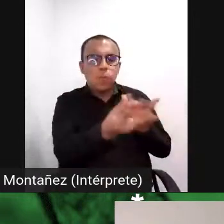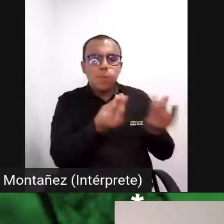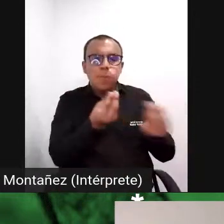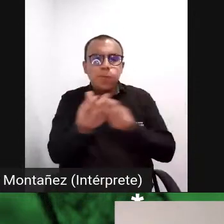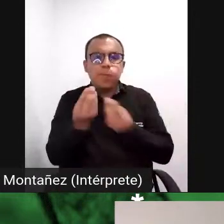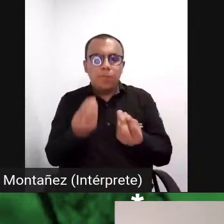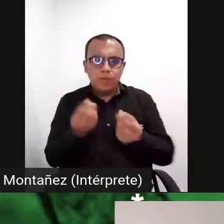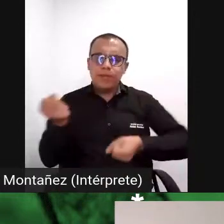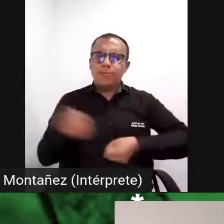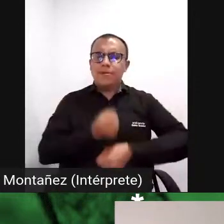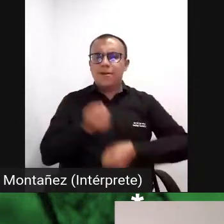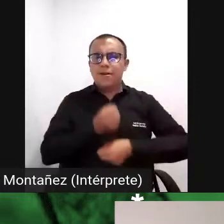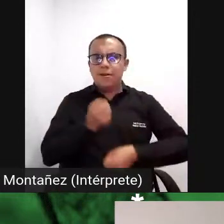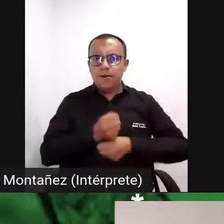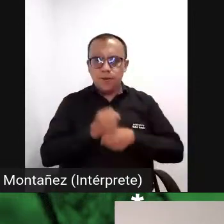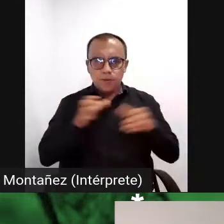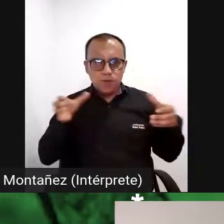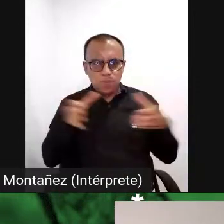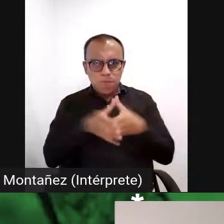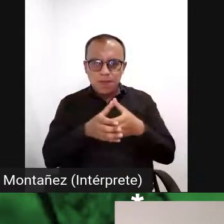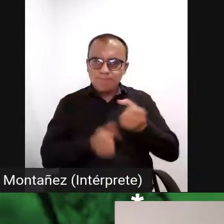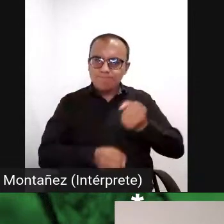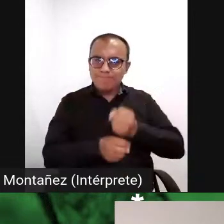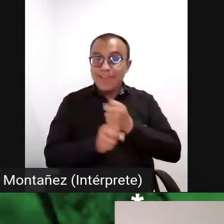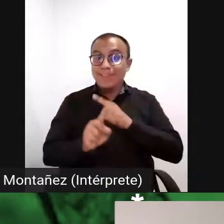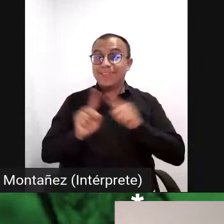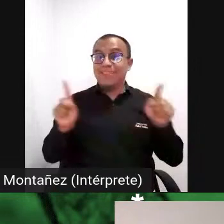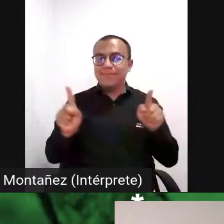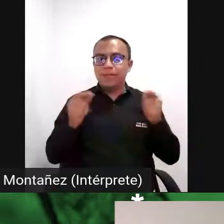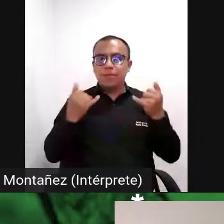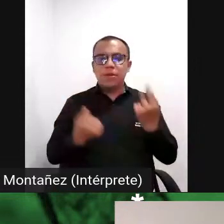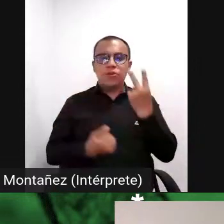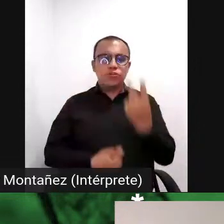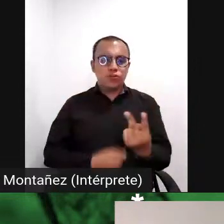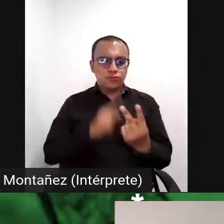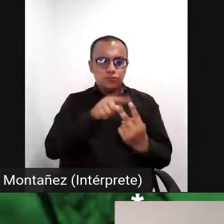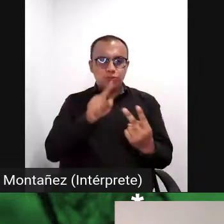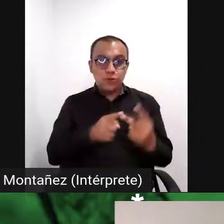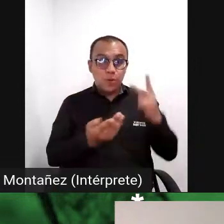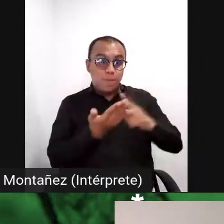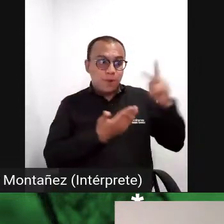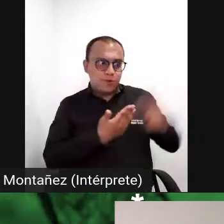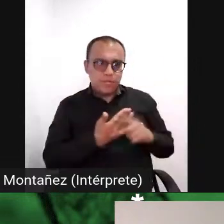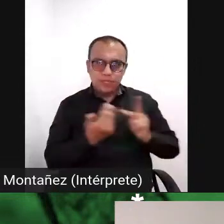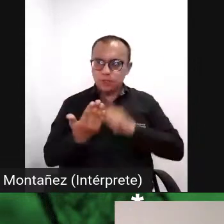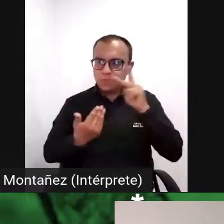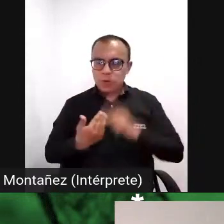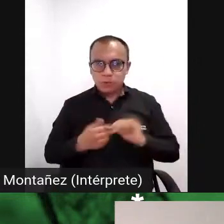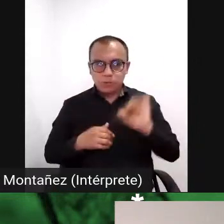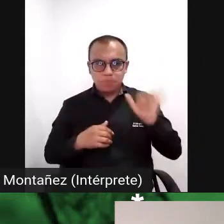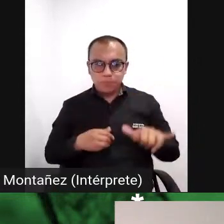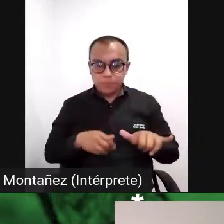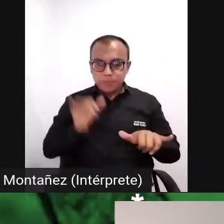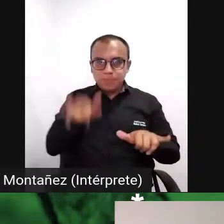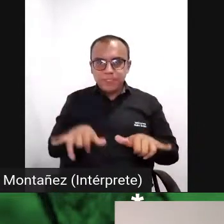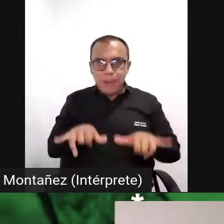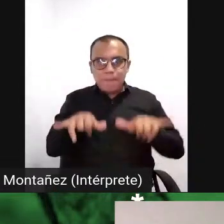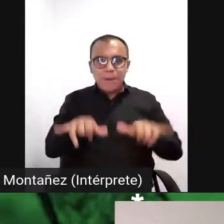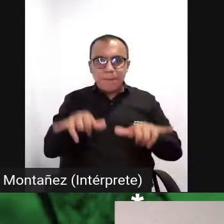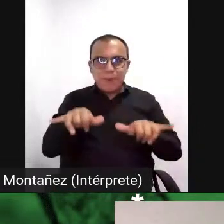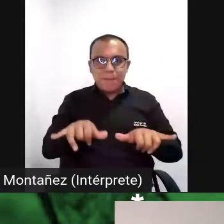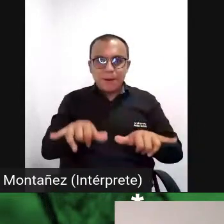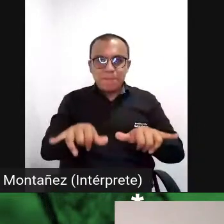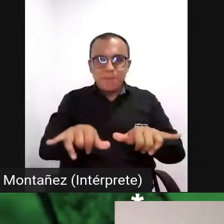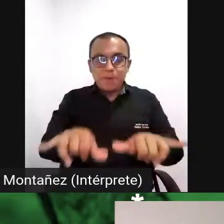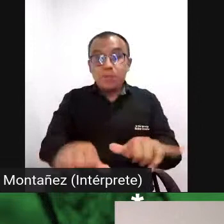Nosotros trabajamos en un equipo paralelo distinto y eran dos proyectos que iban desarrollándose simultáneamente. A mí me hubiera gustado